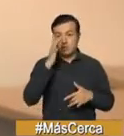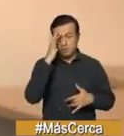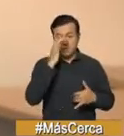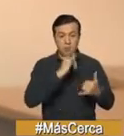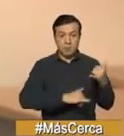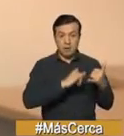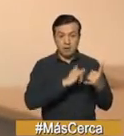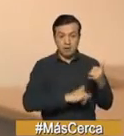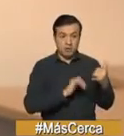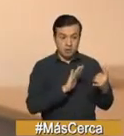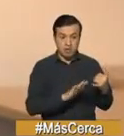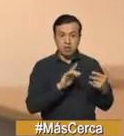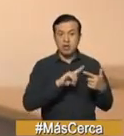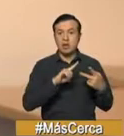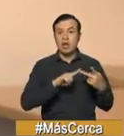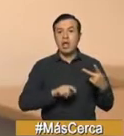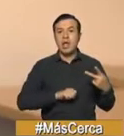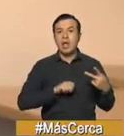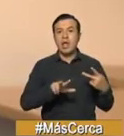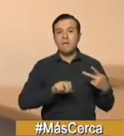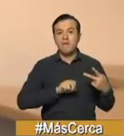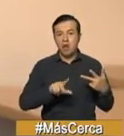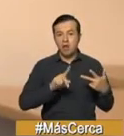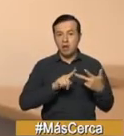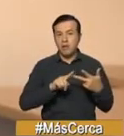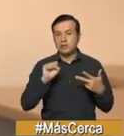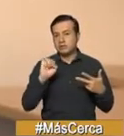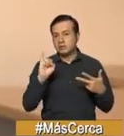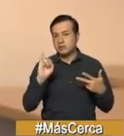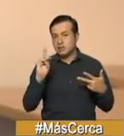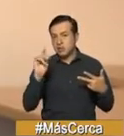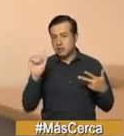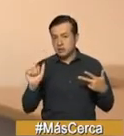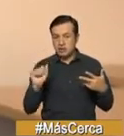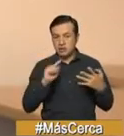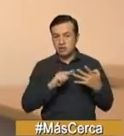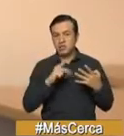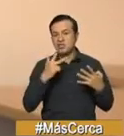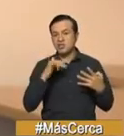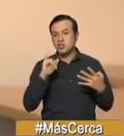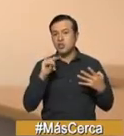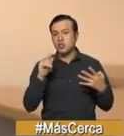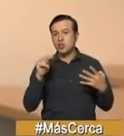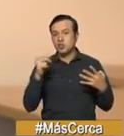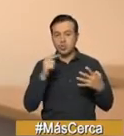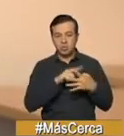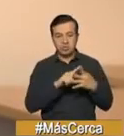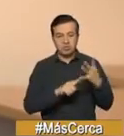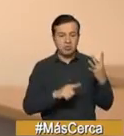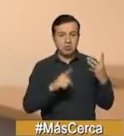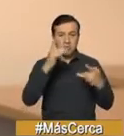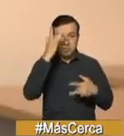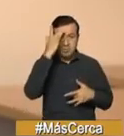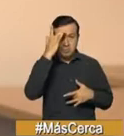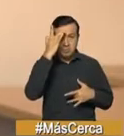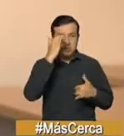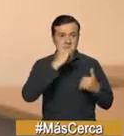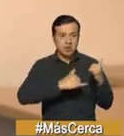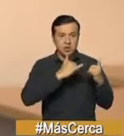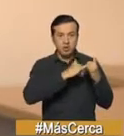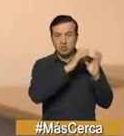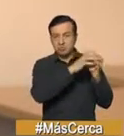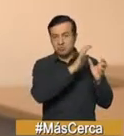el ébola el cica el chikungunya eran virus que circulaban en focos